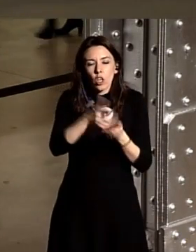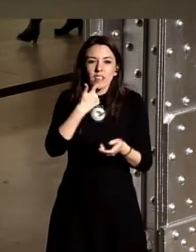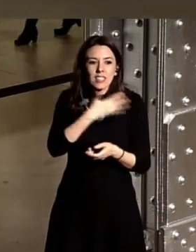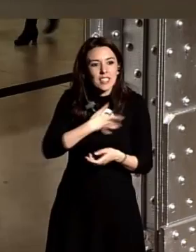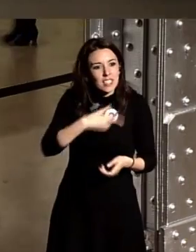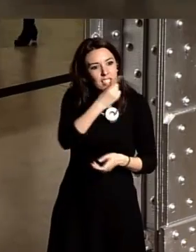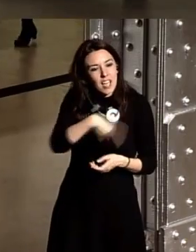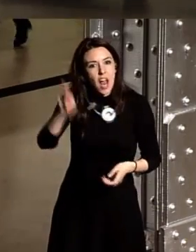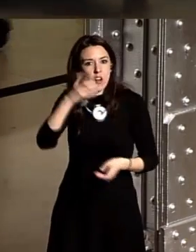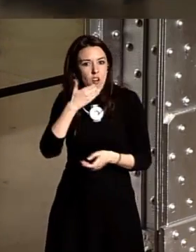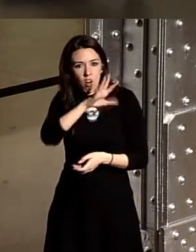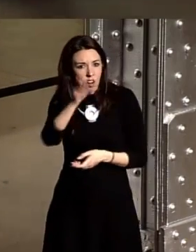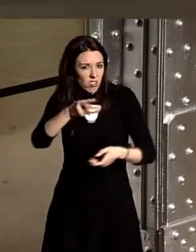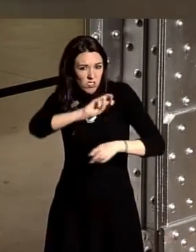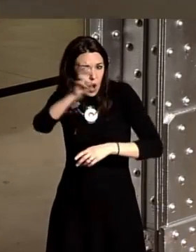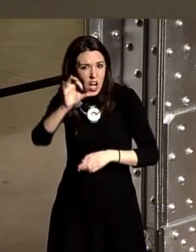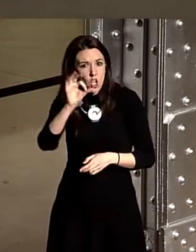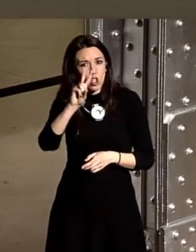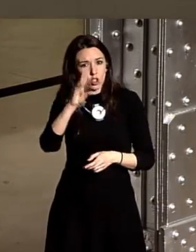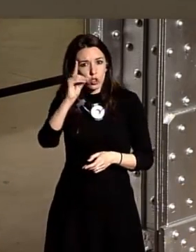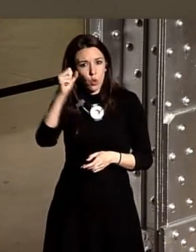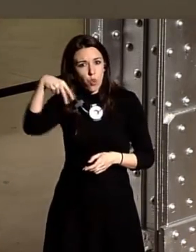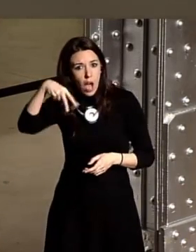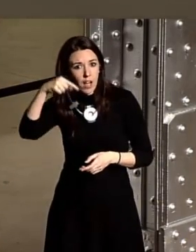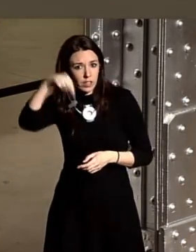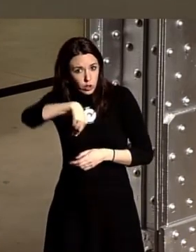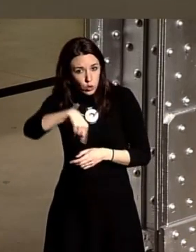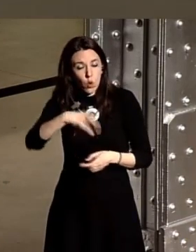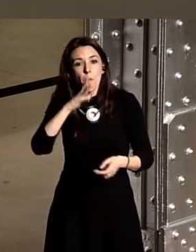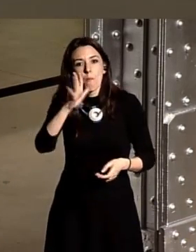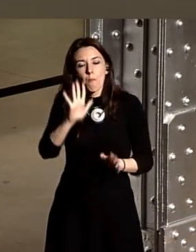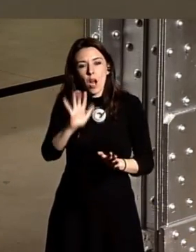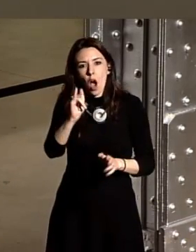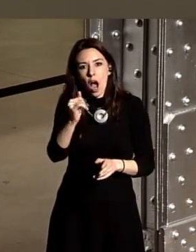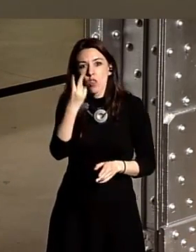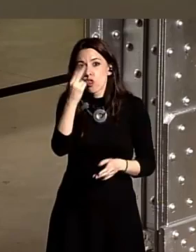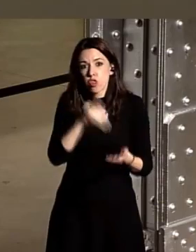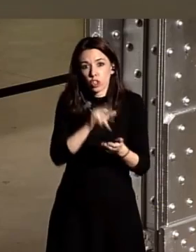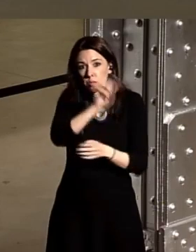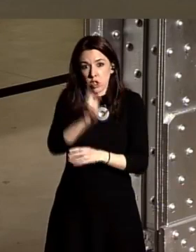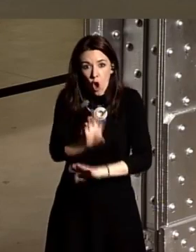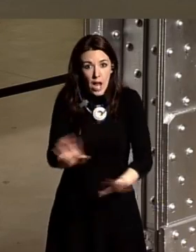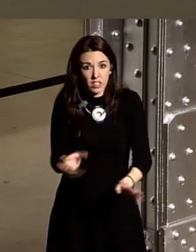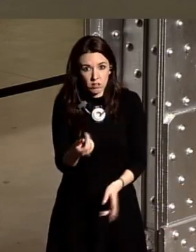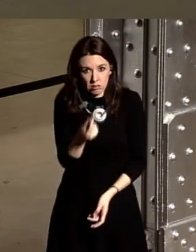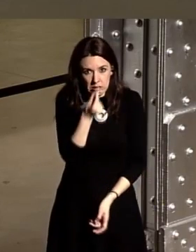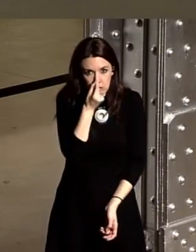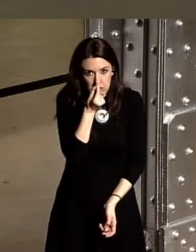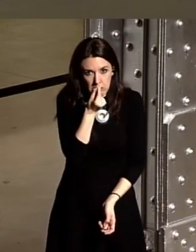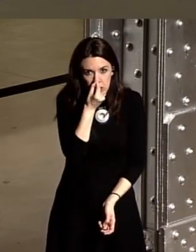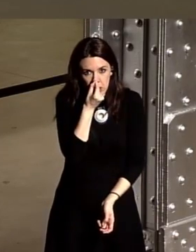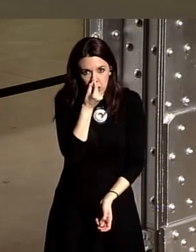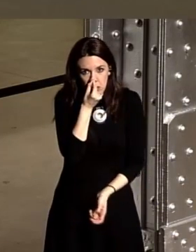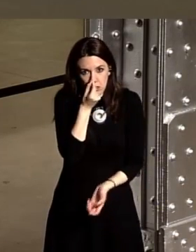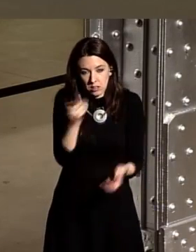a Sudán o a Sudán del Sur, pero tengo $2,000, que no es nada, ni siquiera me